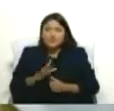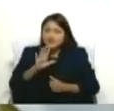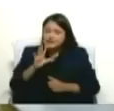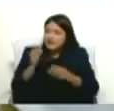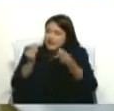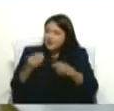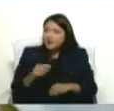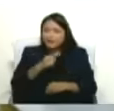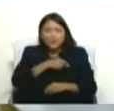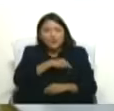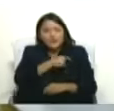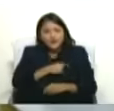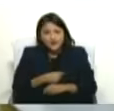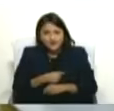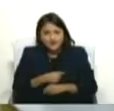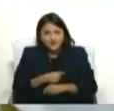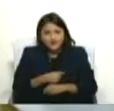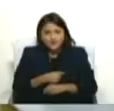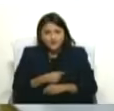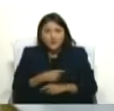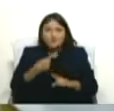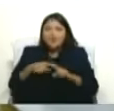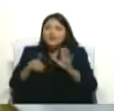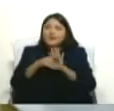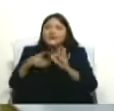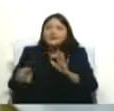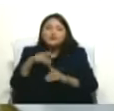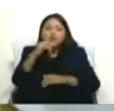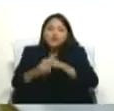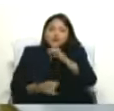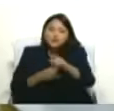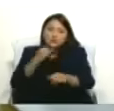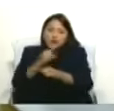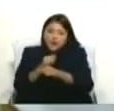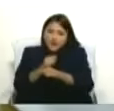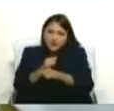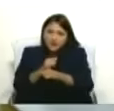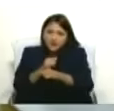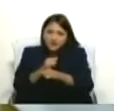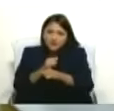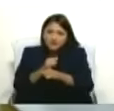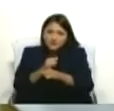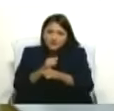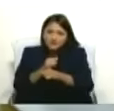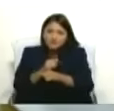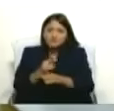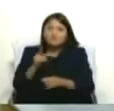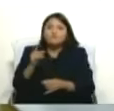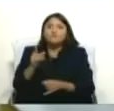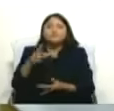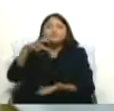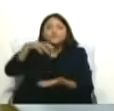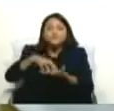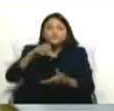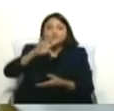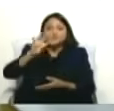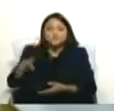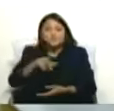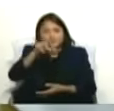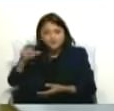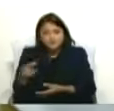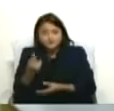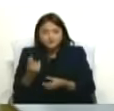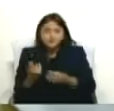Acuerdo de Ginebra y el derecho internacional, incorporando en consecuencia dicho